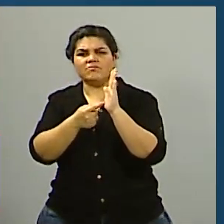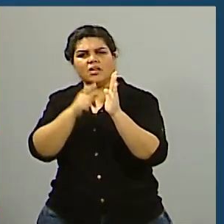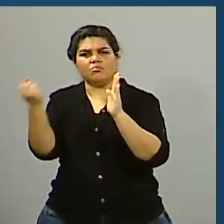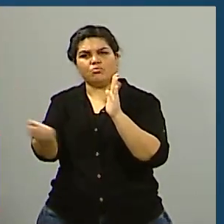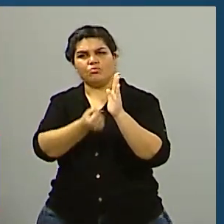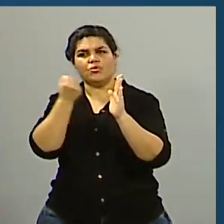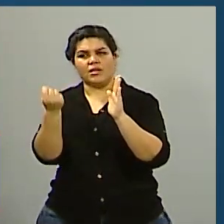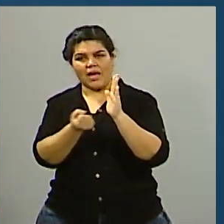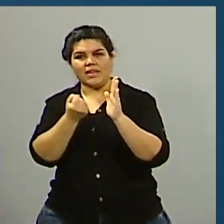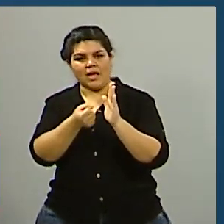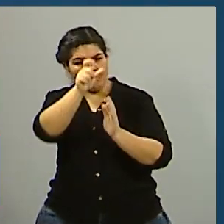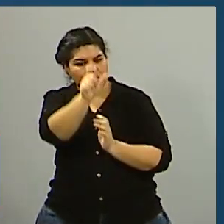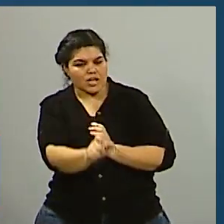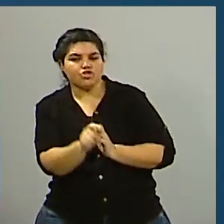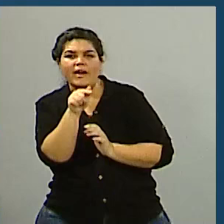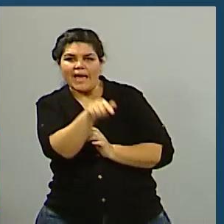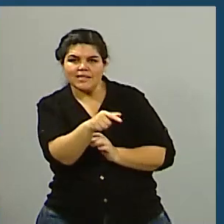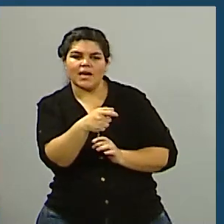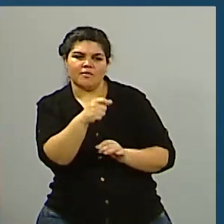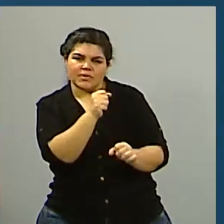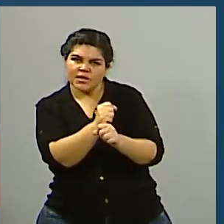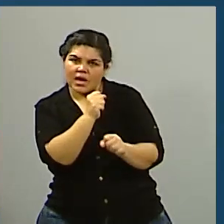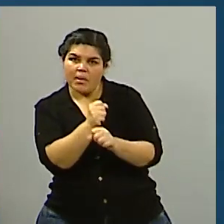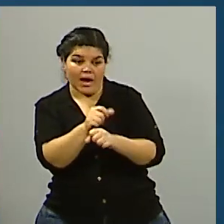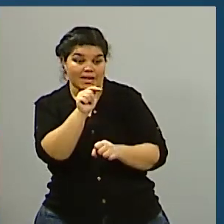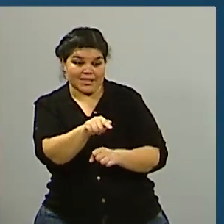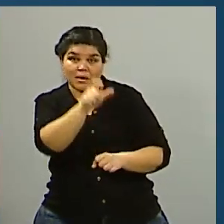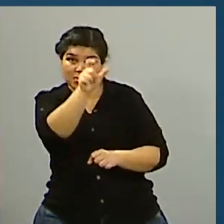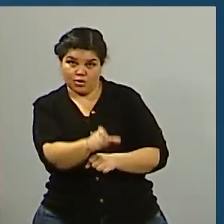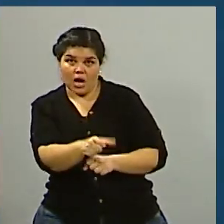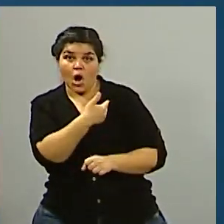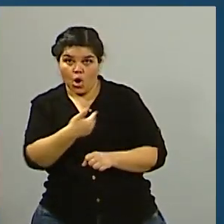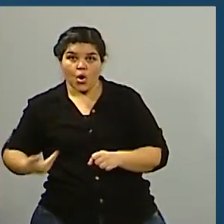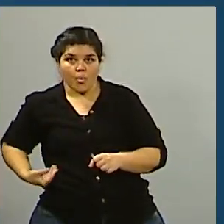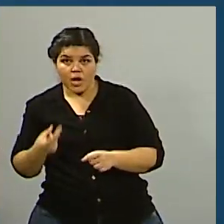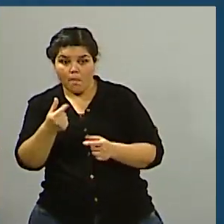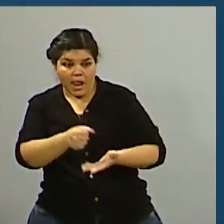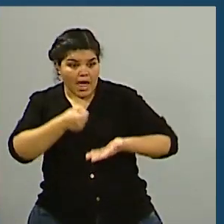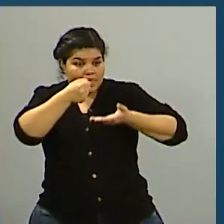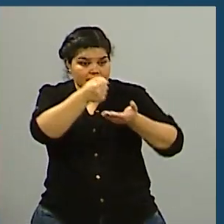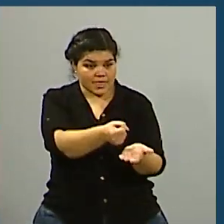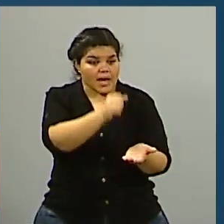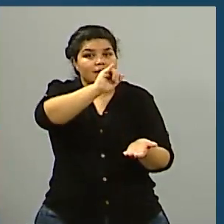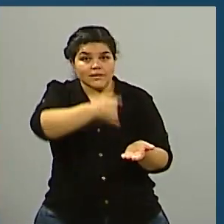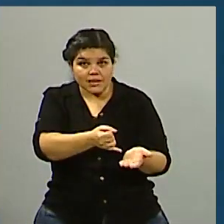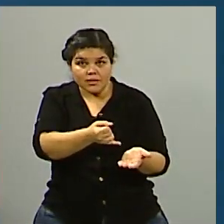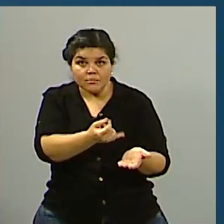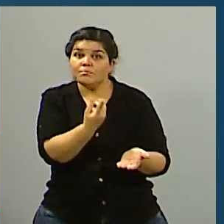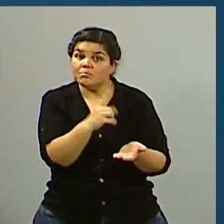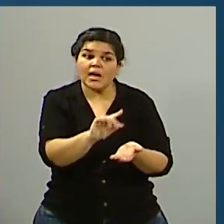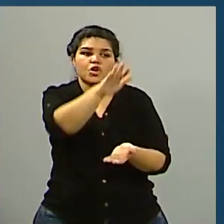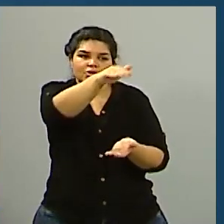tranquilidad a esa persona que cobra planes sociales, que va a seguir cobrándolo, pero